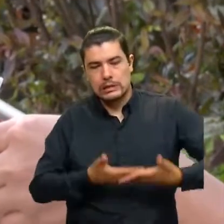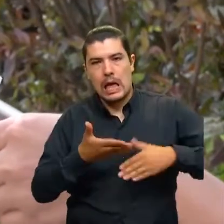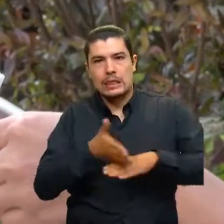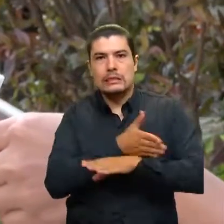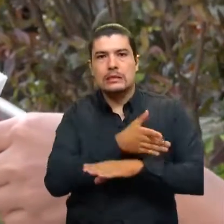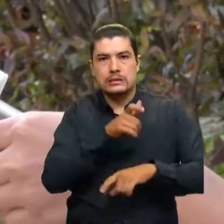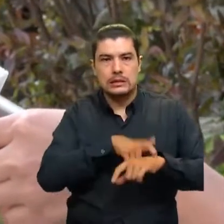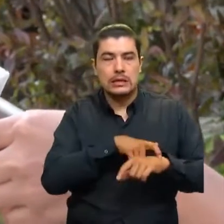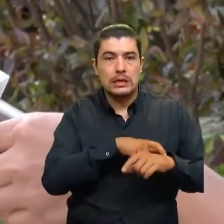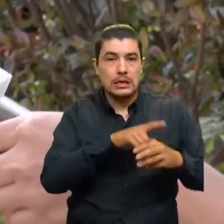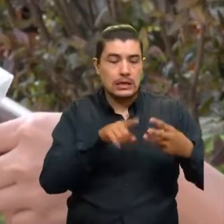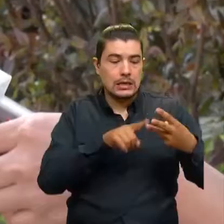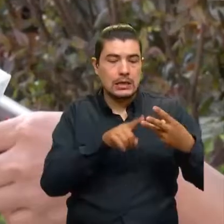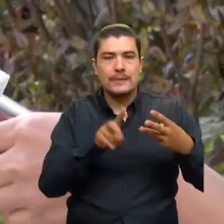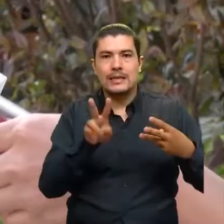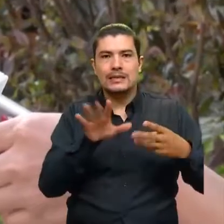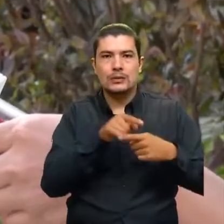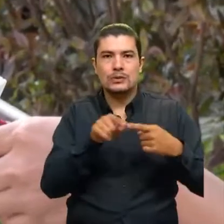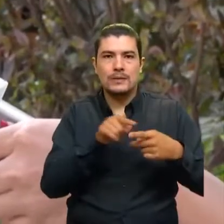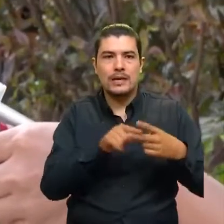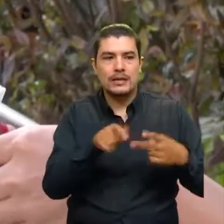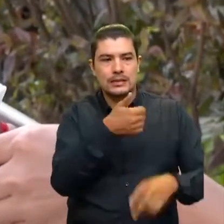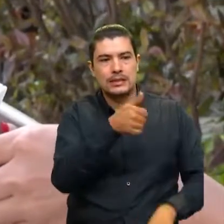semanas. Tiene 16 años.